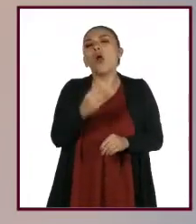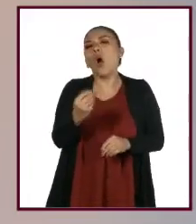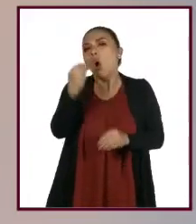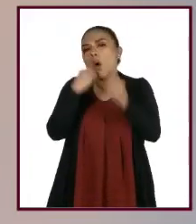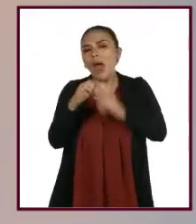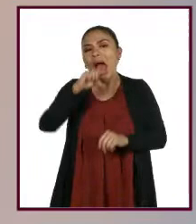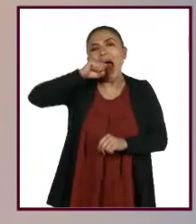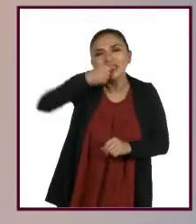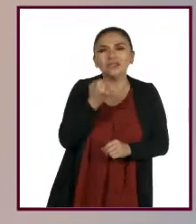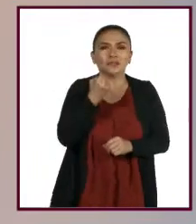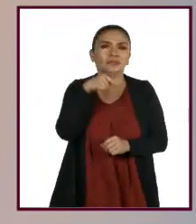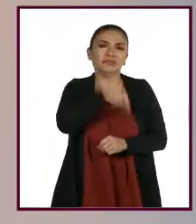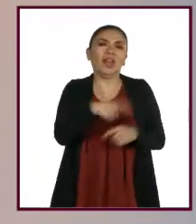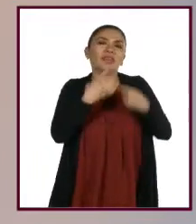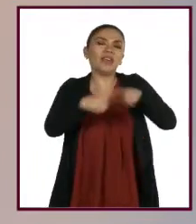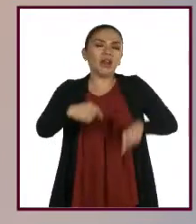tracto